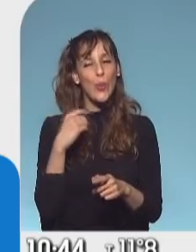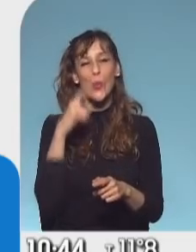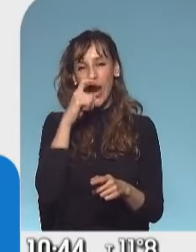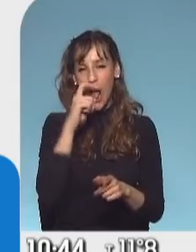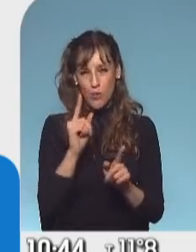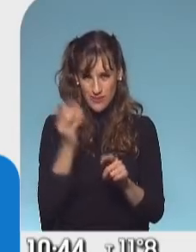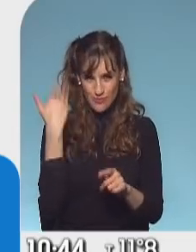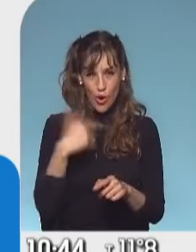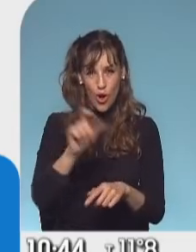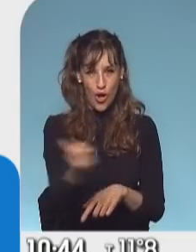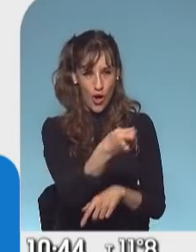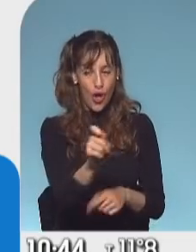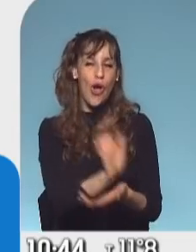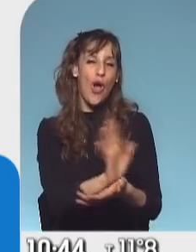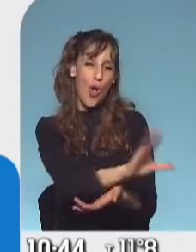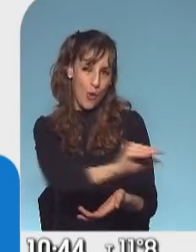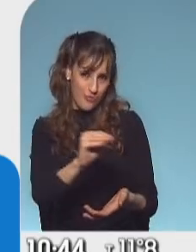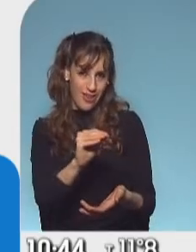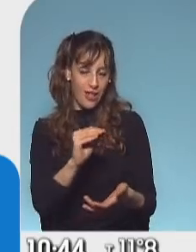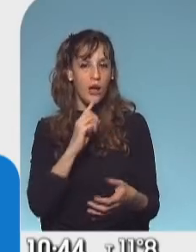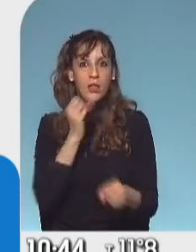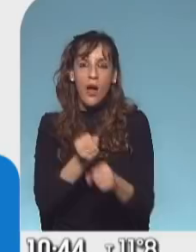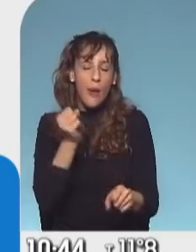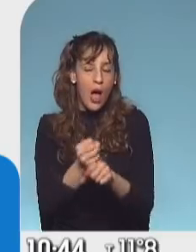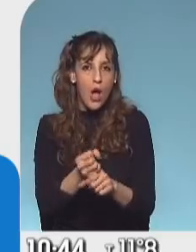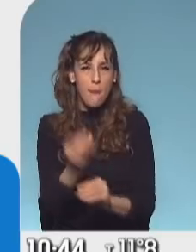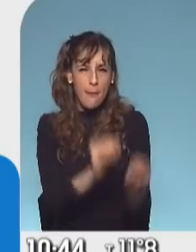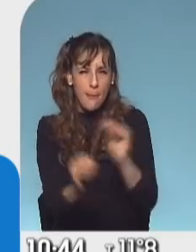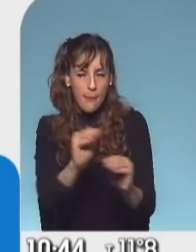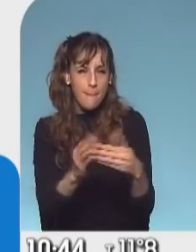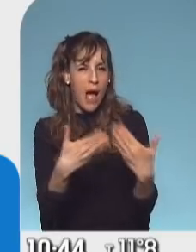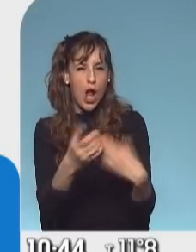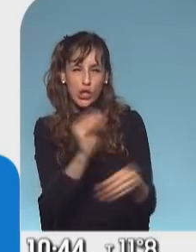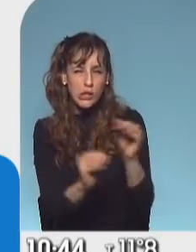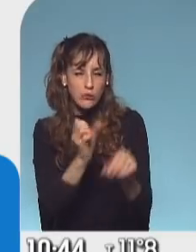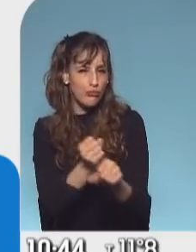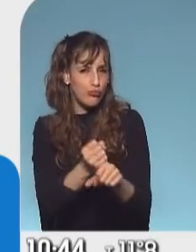que es maravilloso, realmente un trabajo de orfebrería maravilloso que me regalaron días atrás.